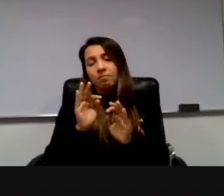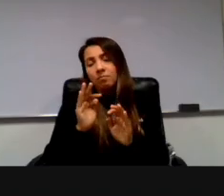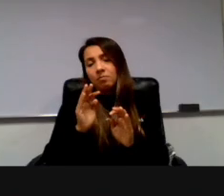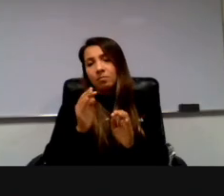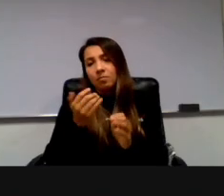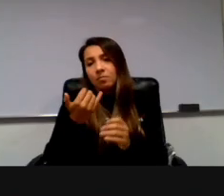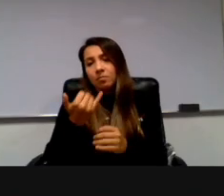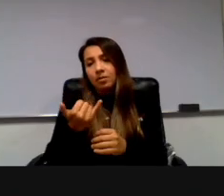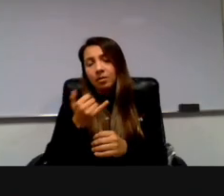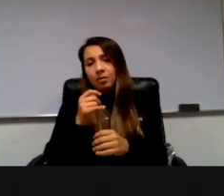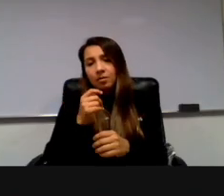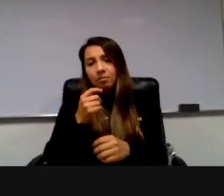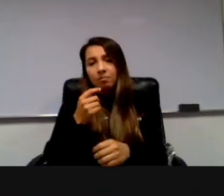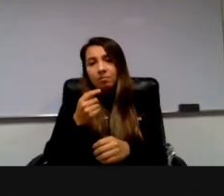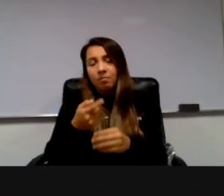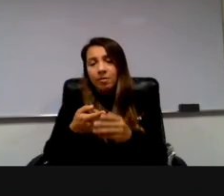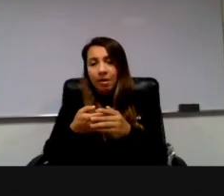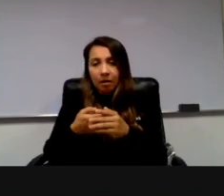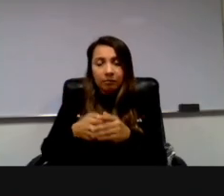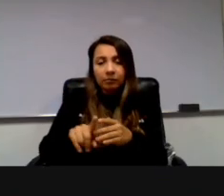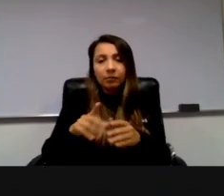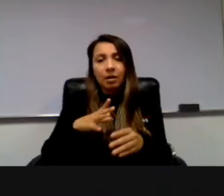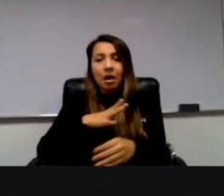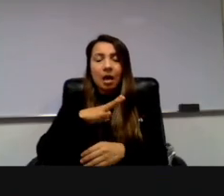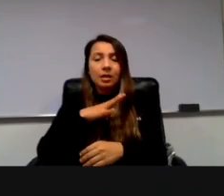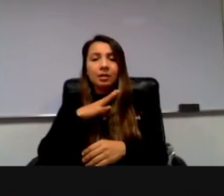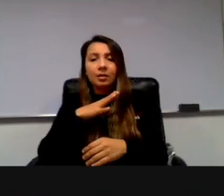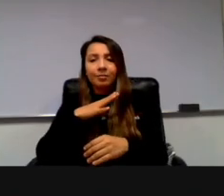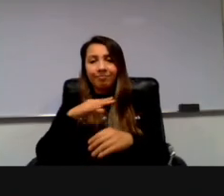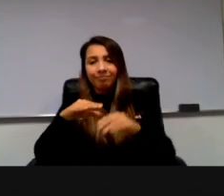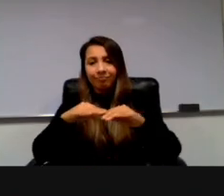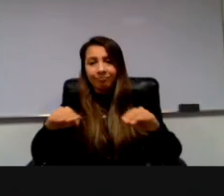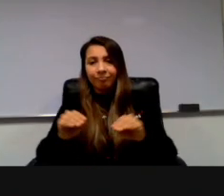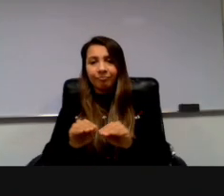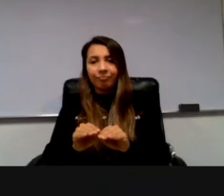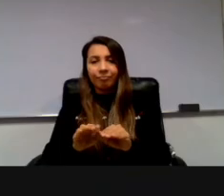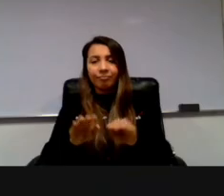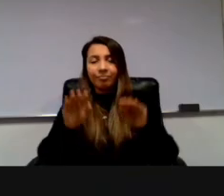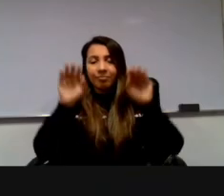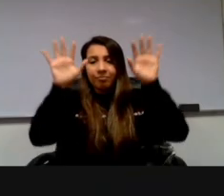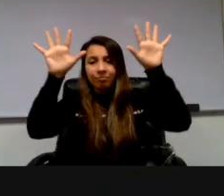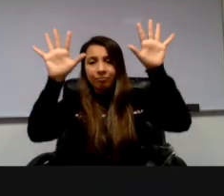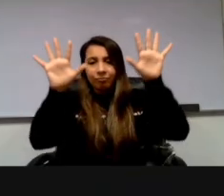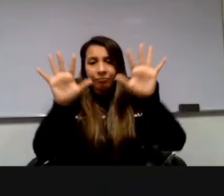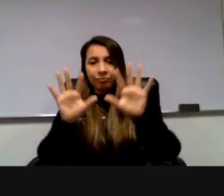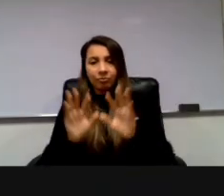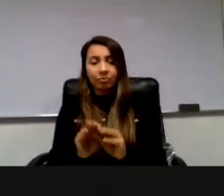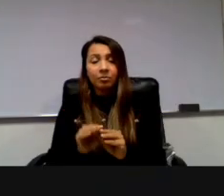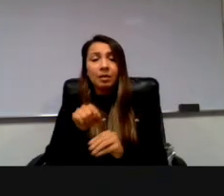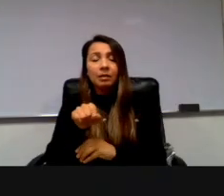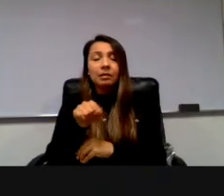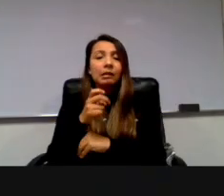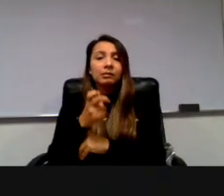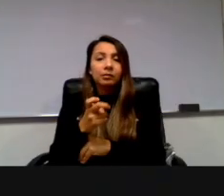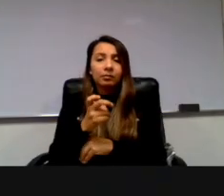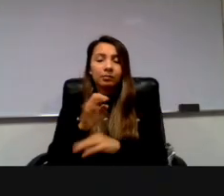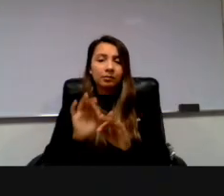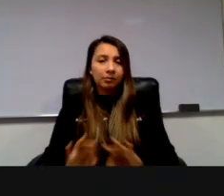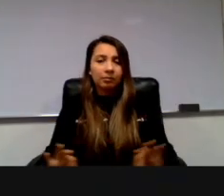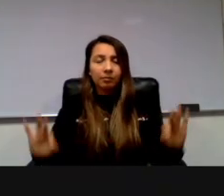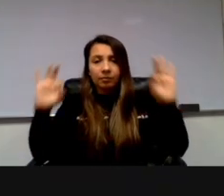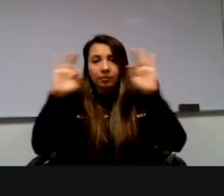comunes pues están en la base de la figura, ¿no? Entonces, la teoría de la ancestría común forma una parte muy importante de